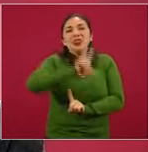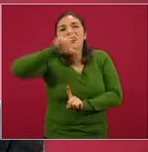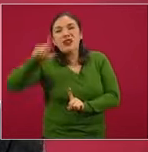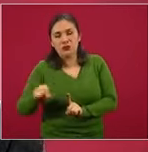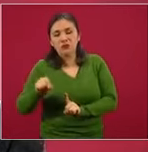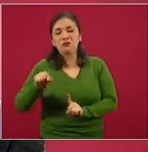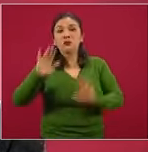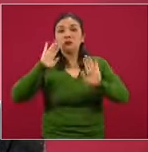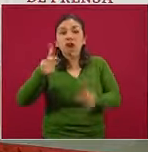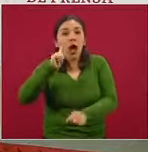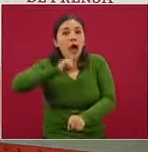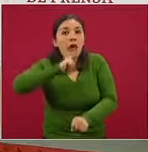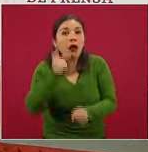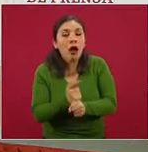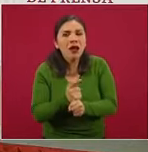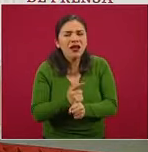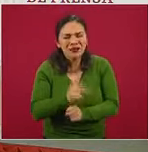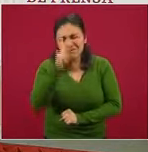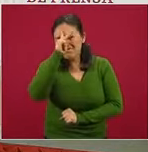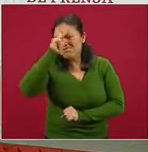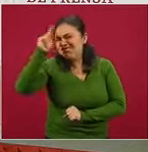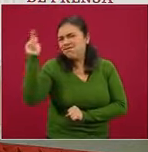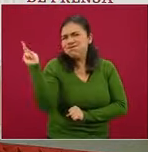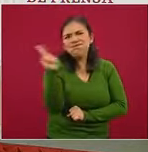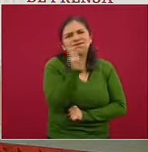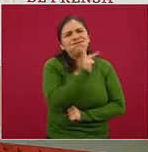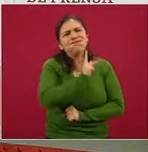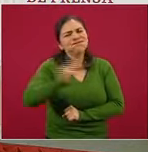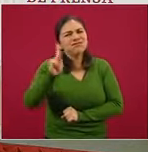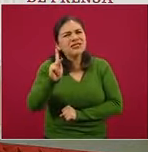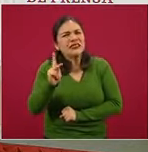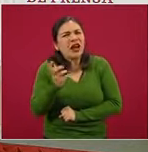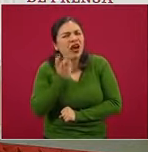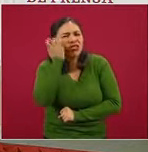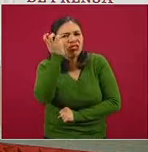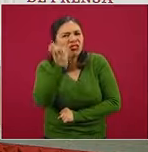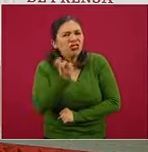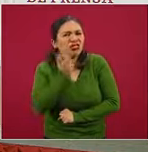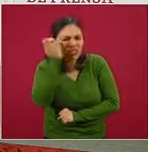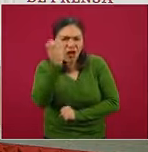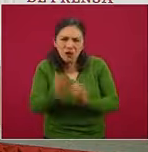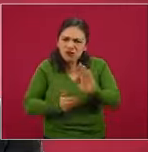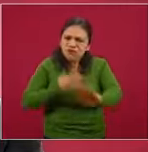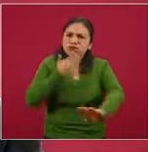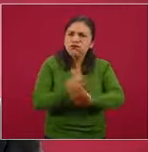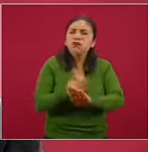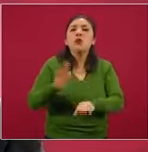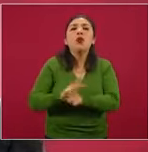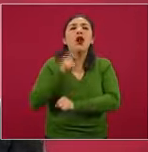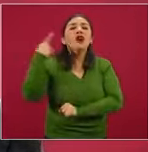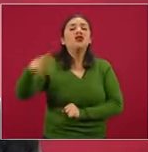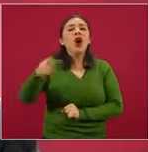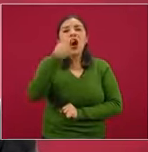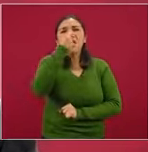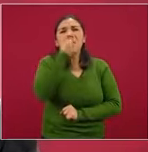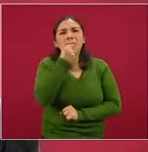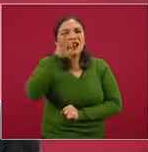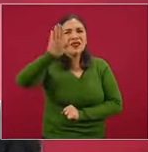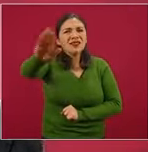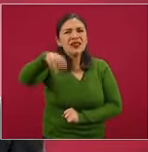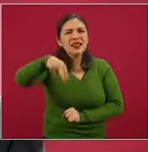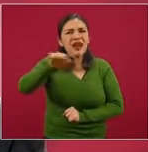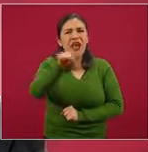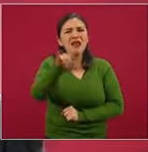se descubrieron atrocidades que habían sido cometidas por el régimen nazi